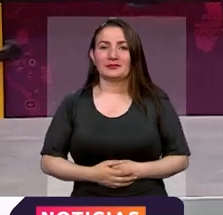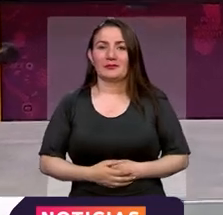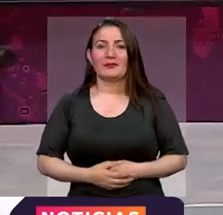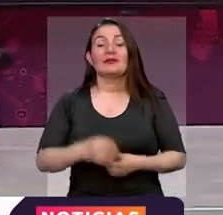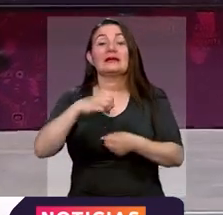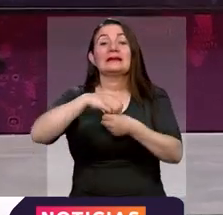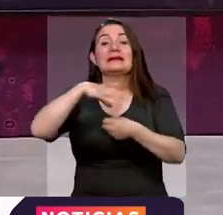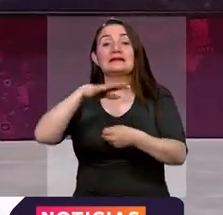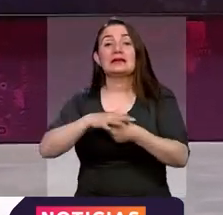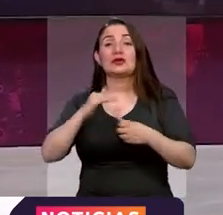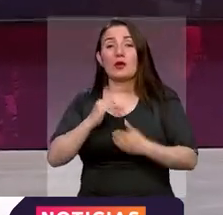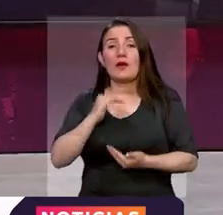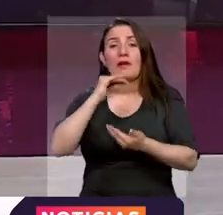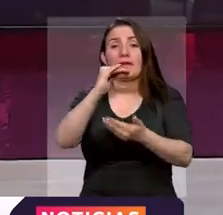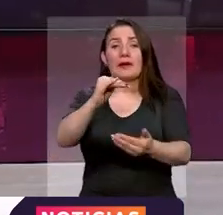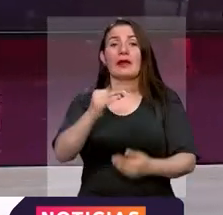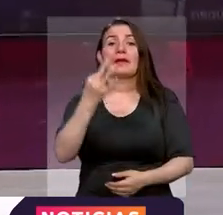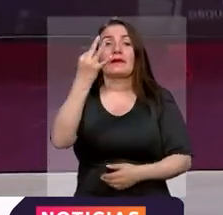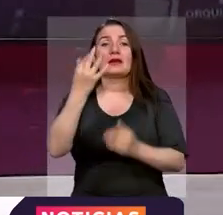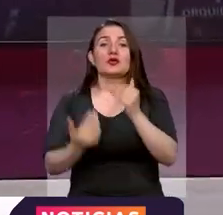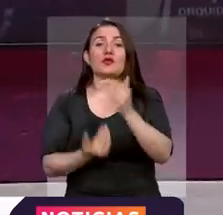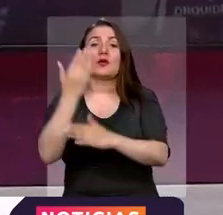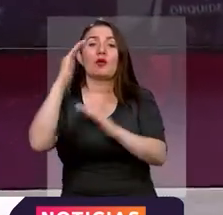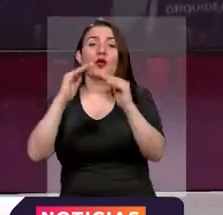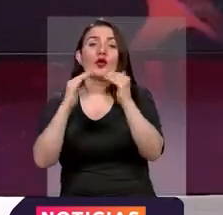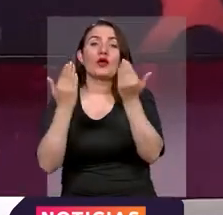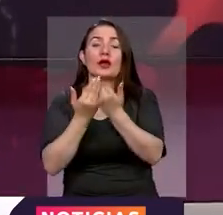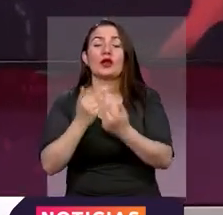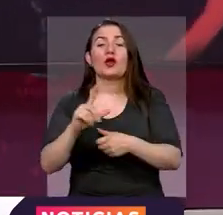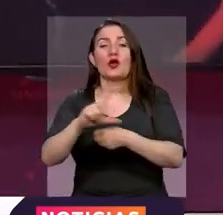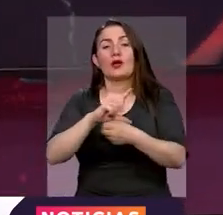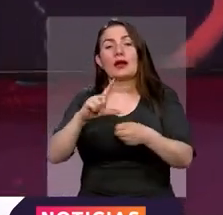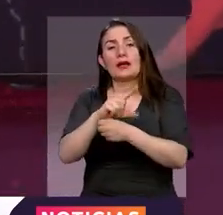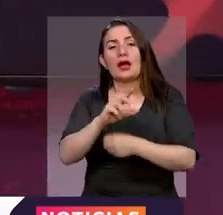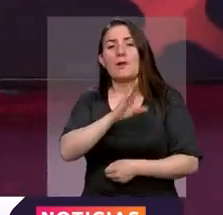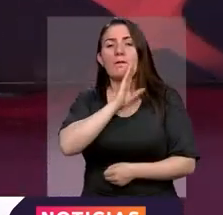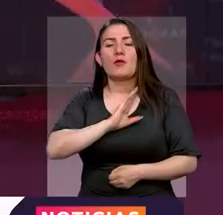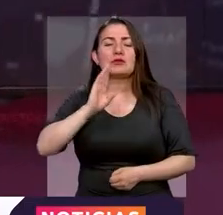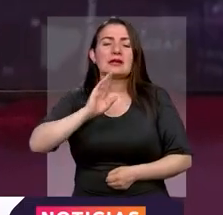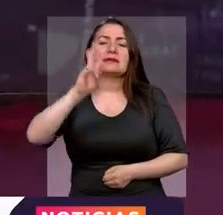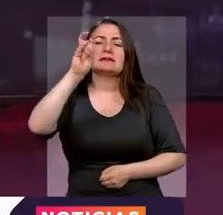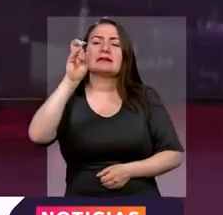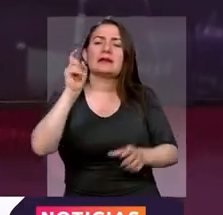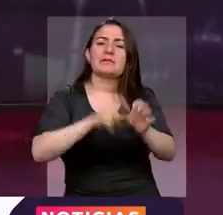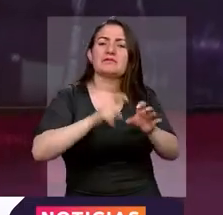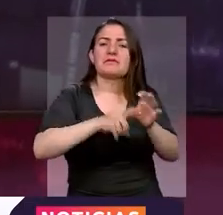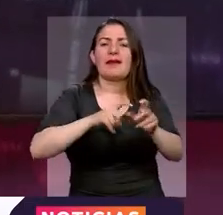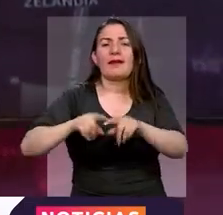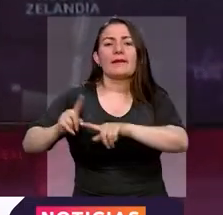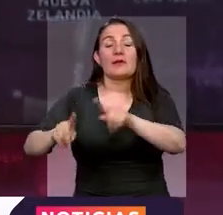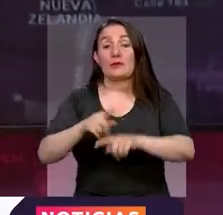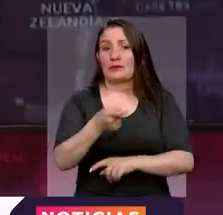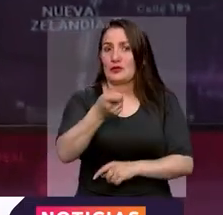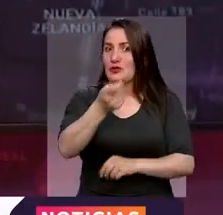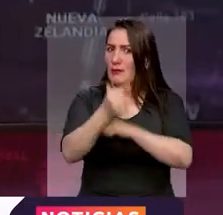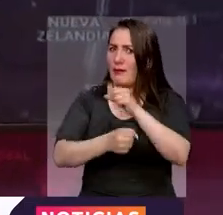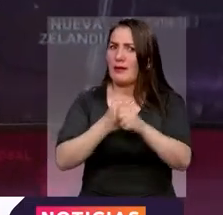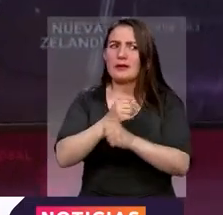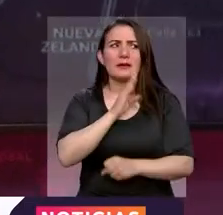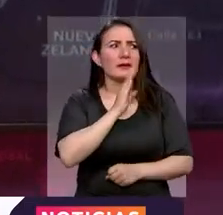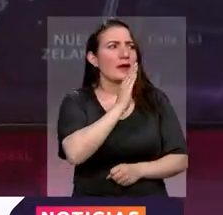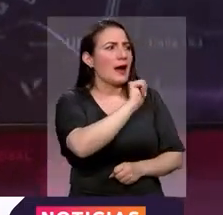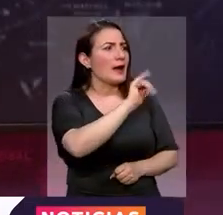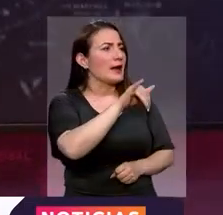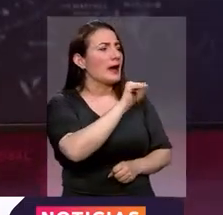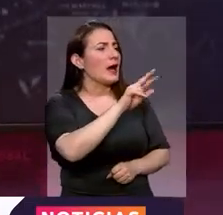El distrito hizo entrega de 3 nuevos colegios en la localidad Bosa. Son más de 7.000 cupos escolares para el próximo año. Alejandro Rincón,